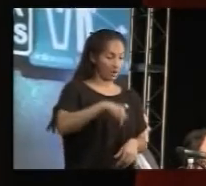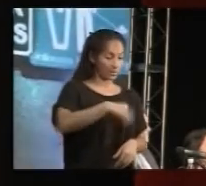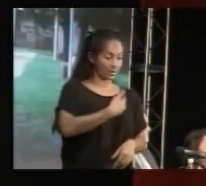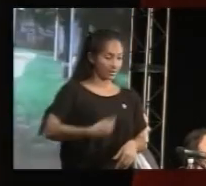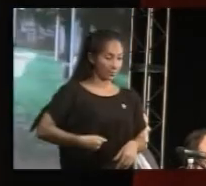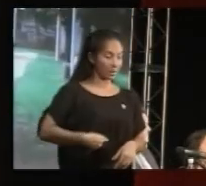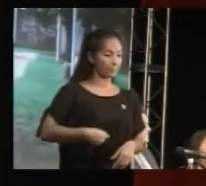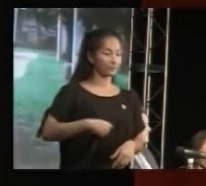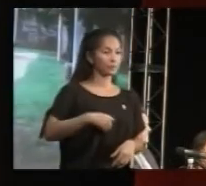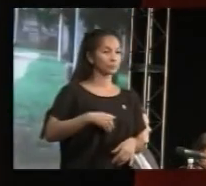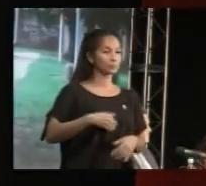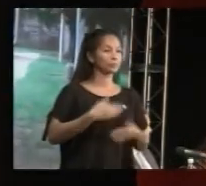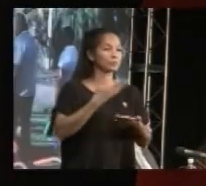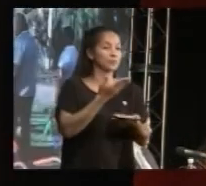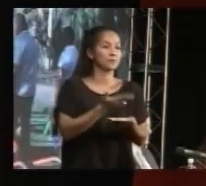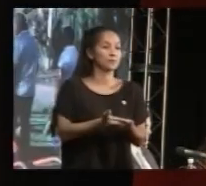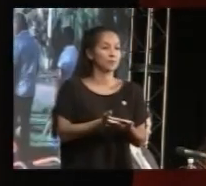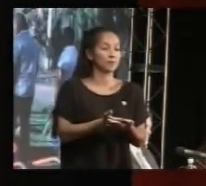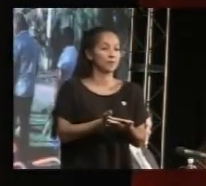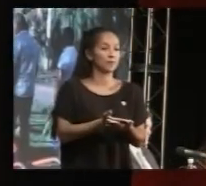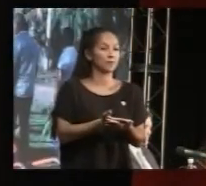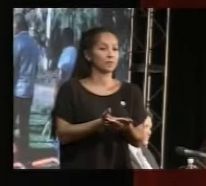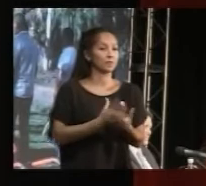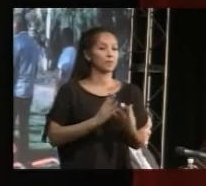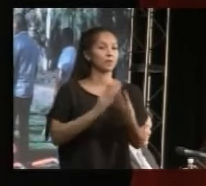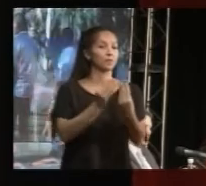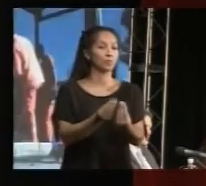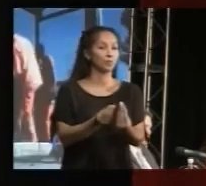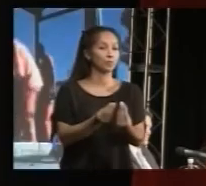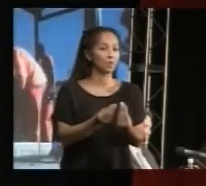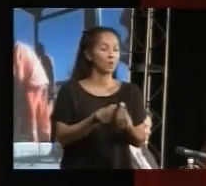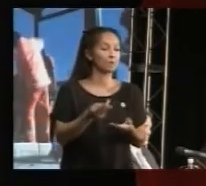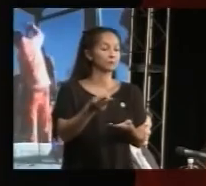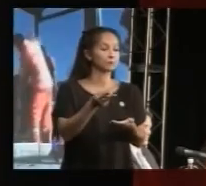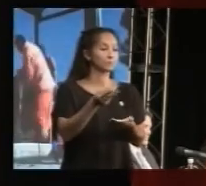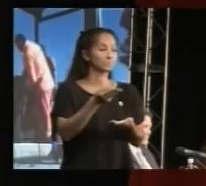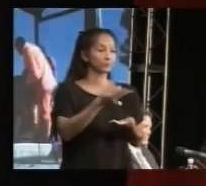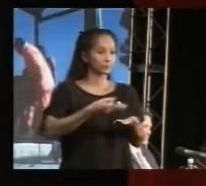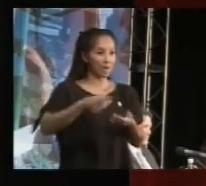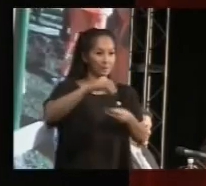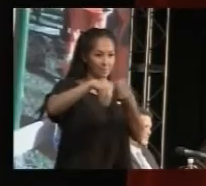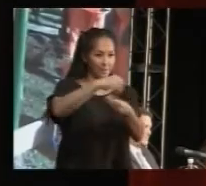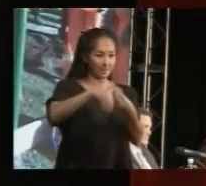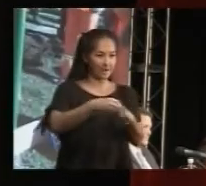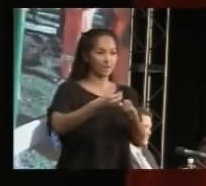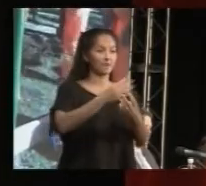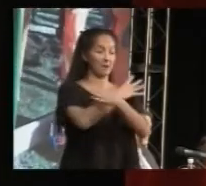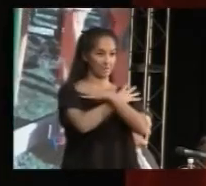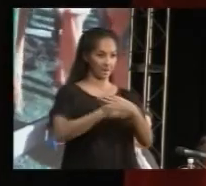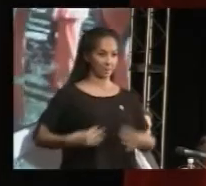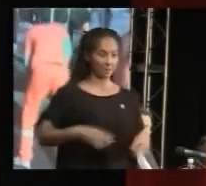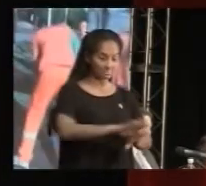y que brinda una respuesta indispensable en momentos sensibles para las familias. En cuanto a jardines